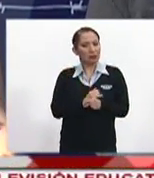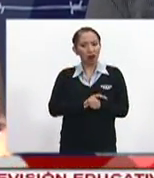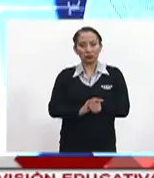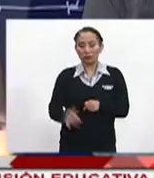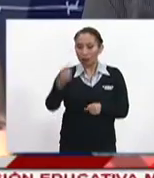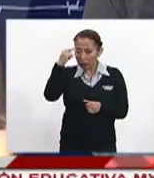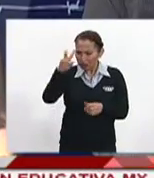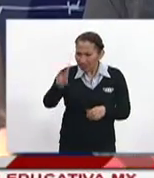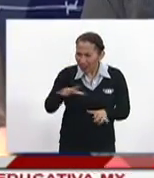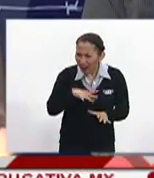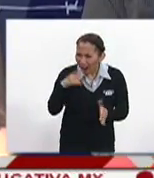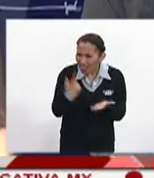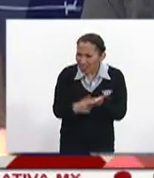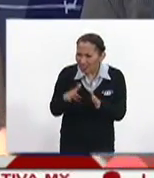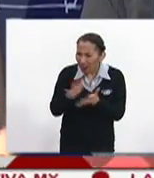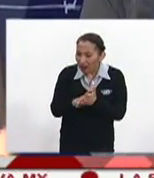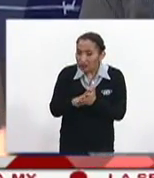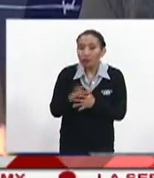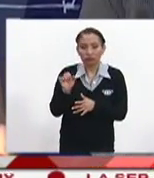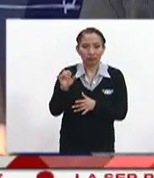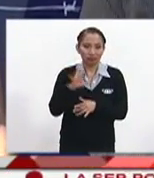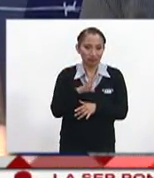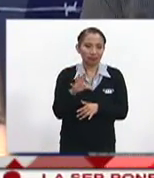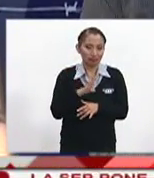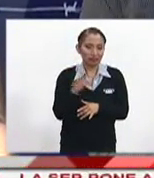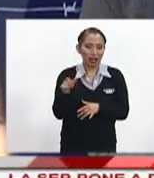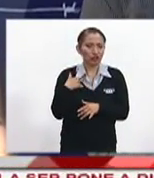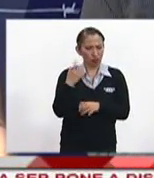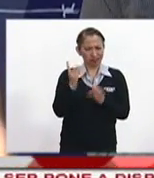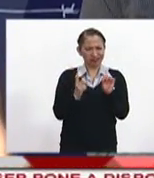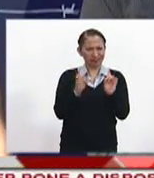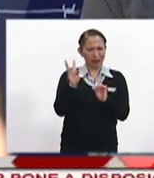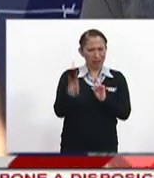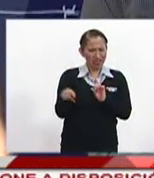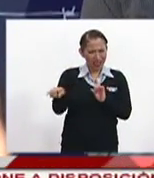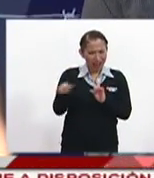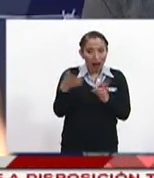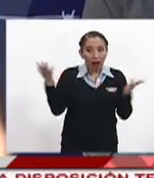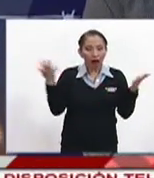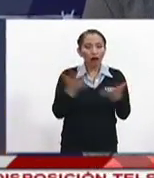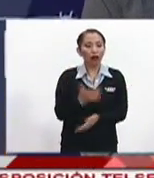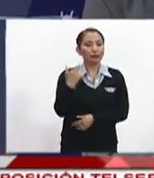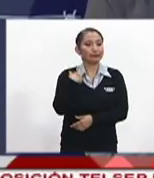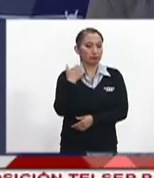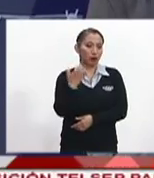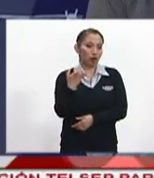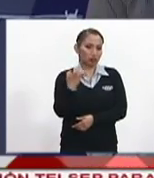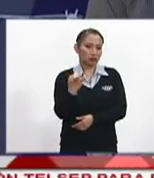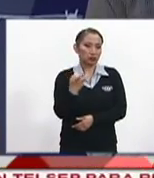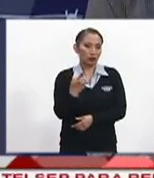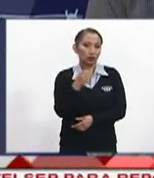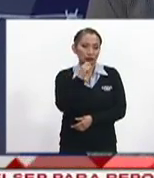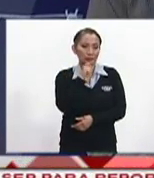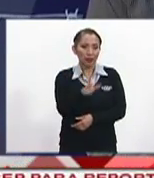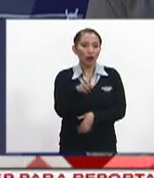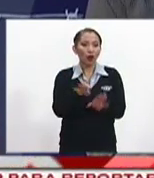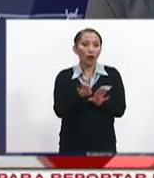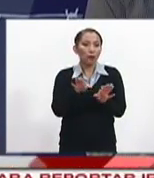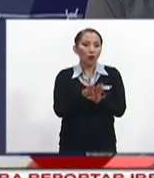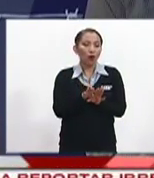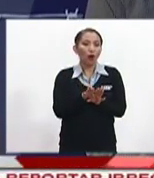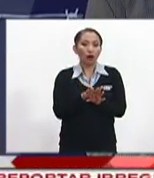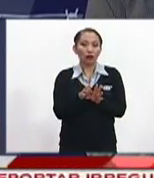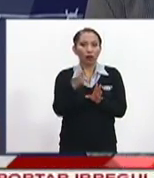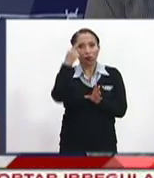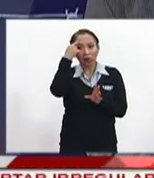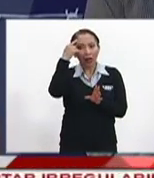de creer. En algún momento dudé de que fuese real y por eso también como la obsesión por